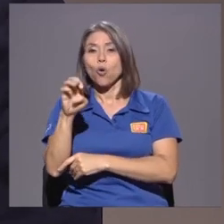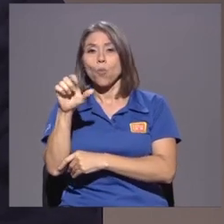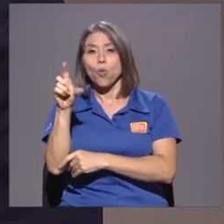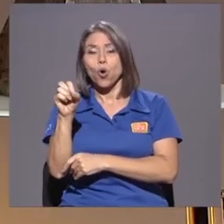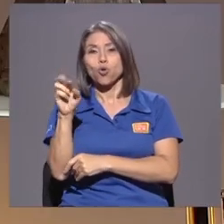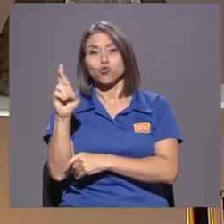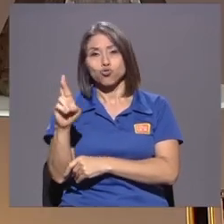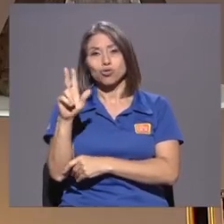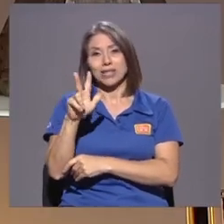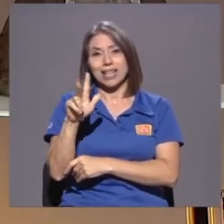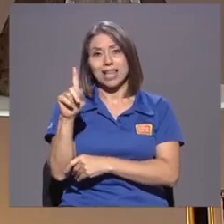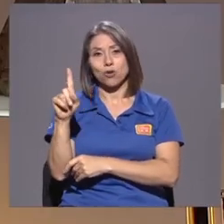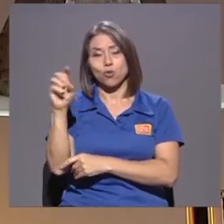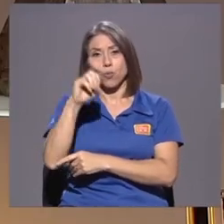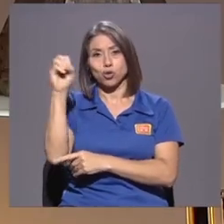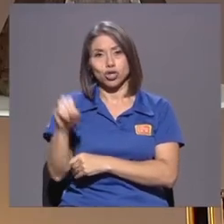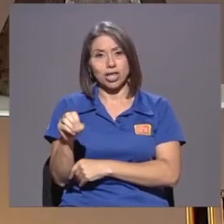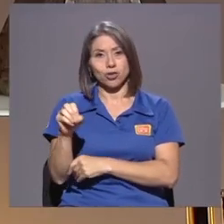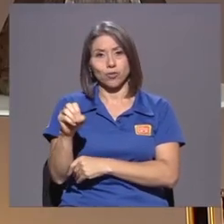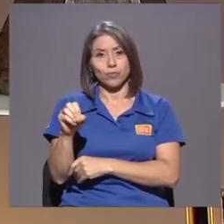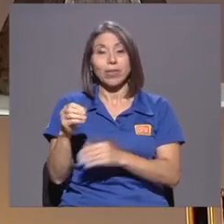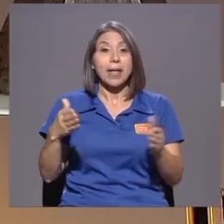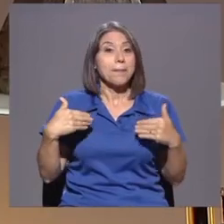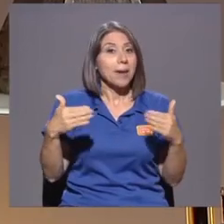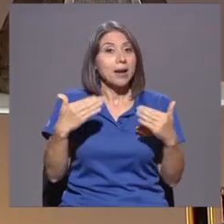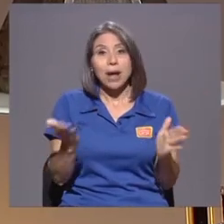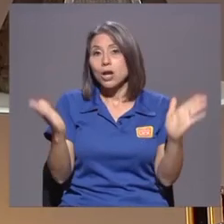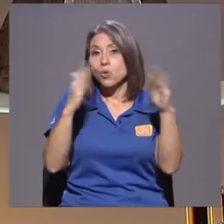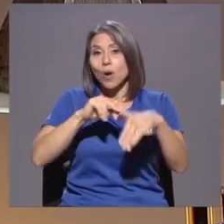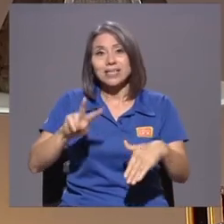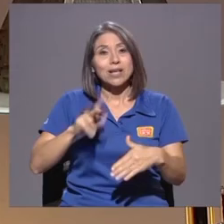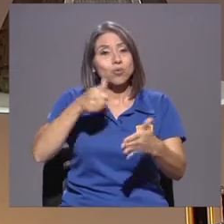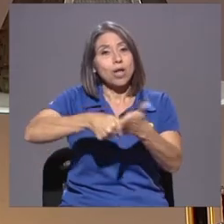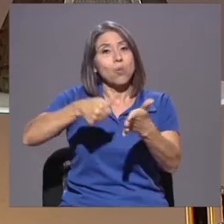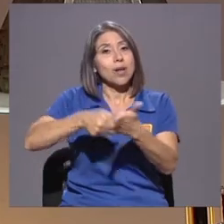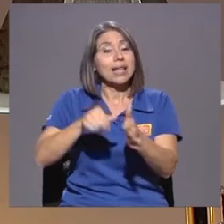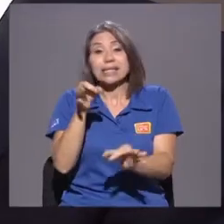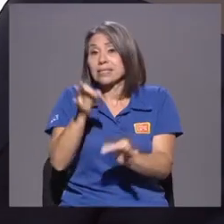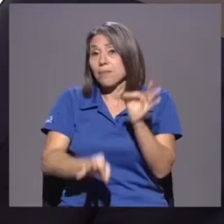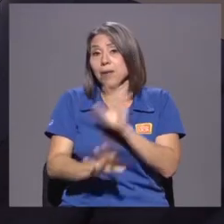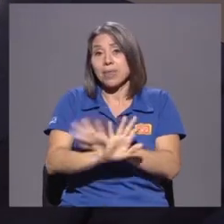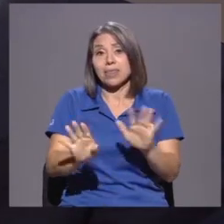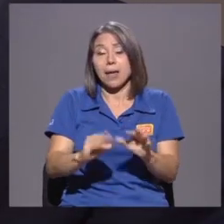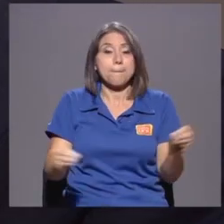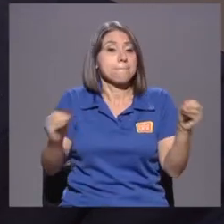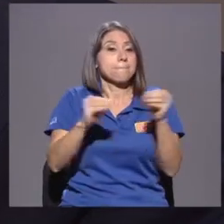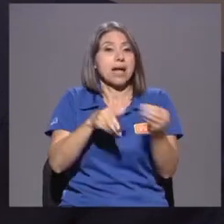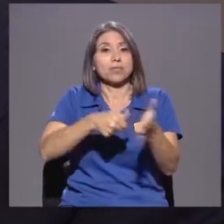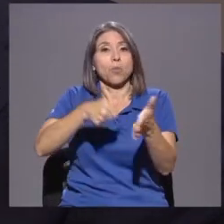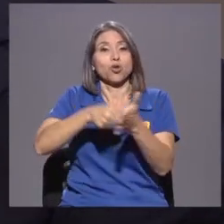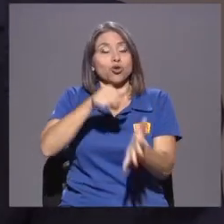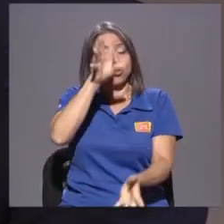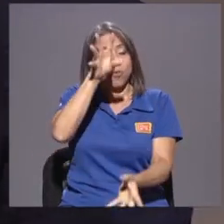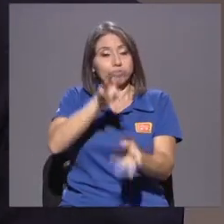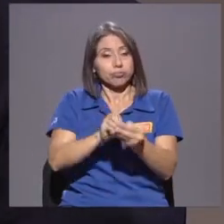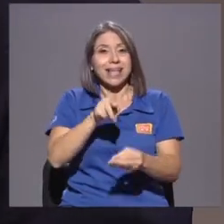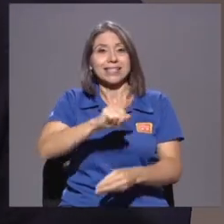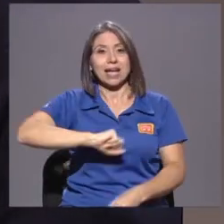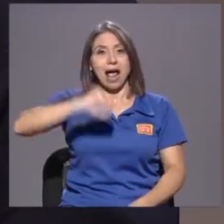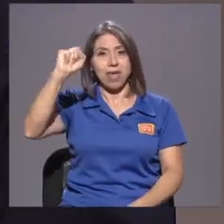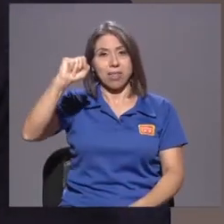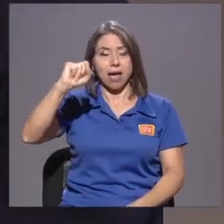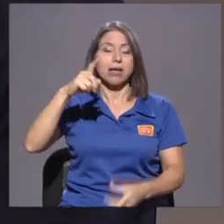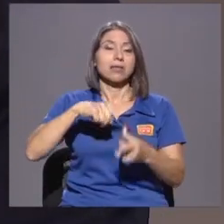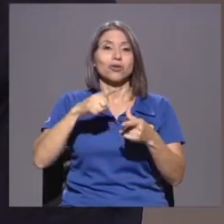31% en panamá no hay segunda vuelta simplemente el que más votos tiene es el que gana entonces